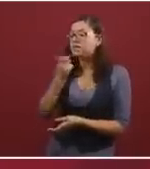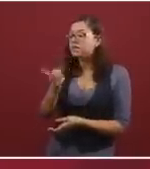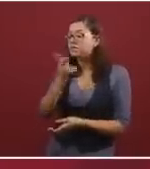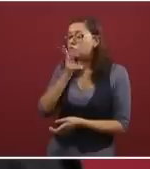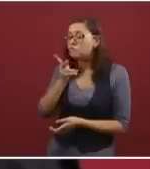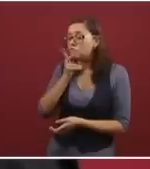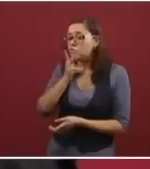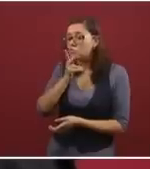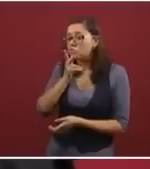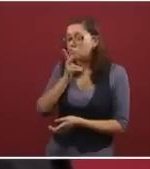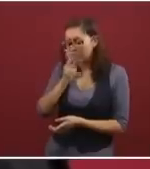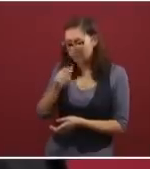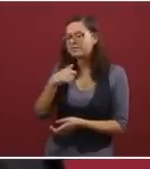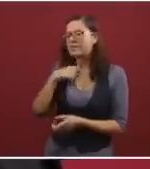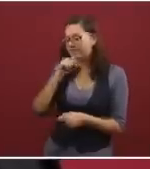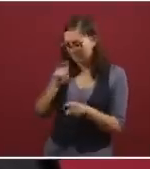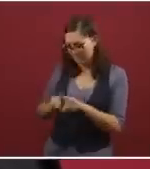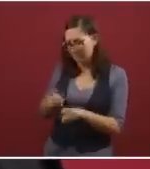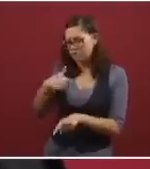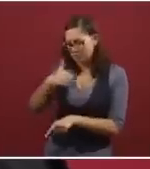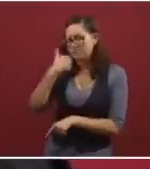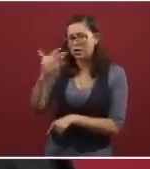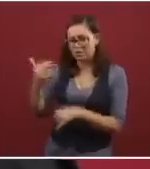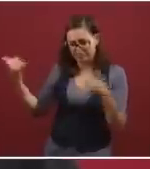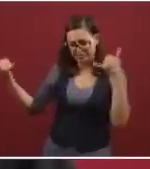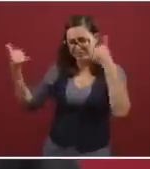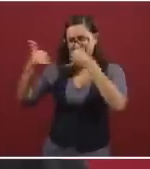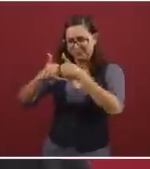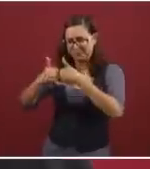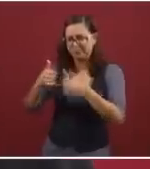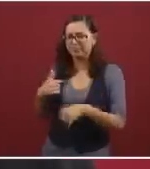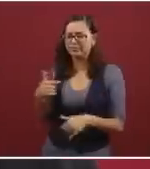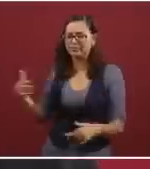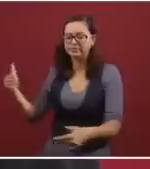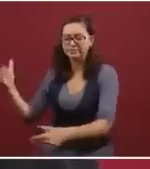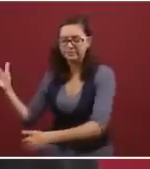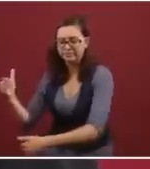que yo quiero también hablar con él. Y la abracé.